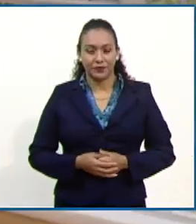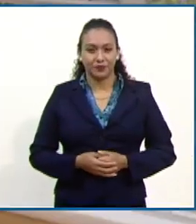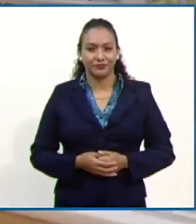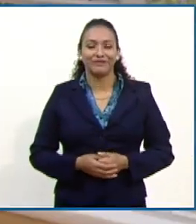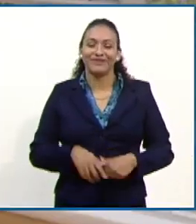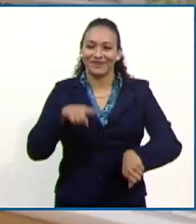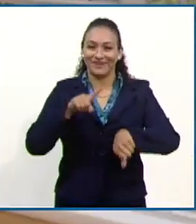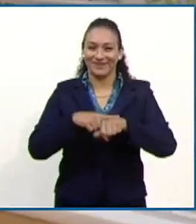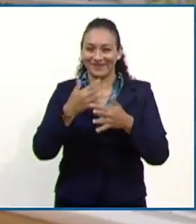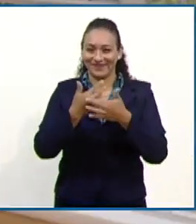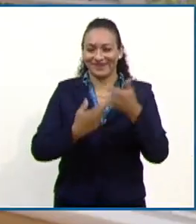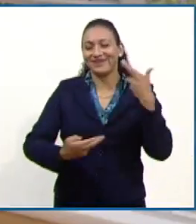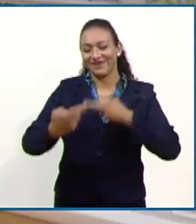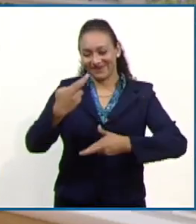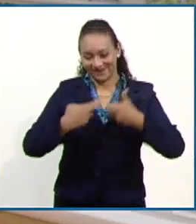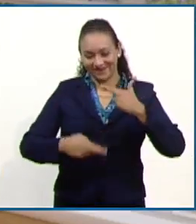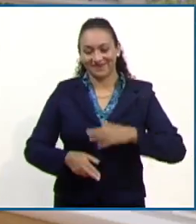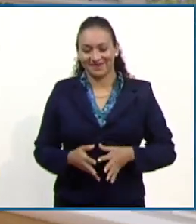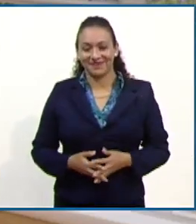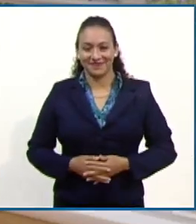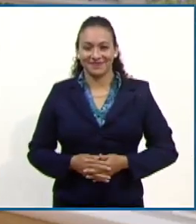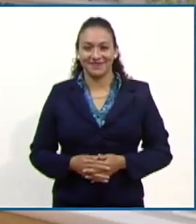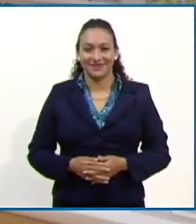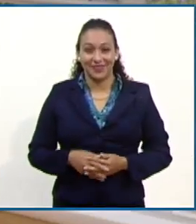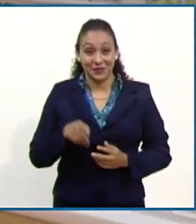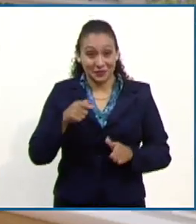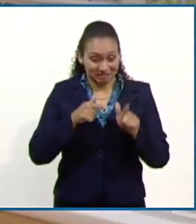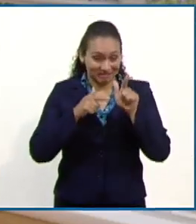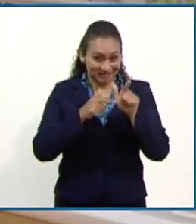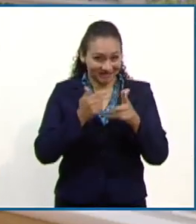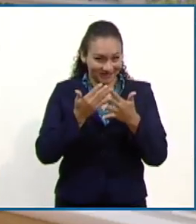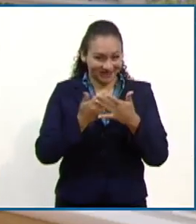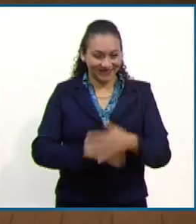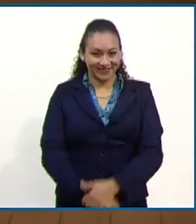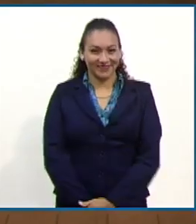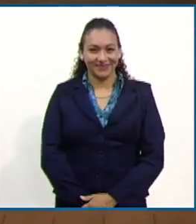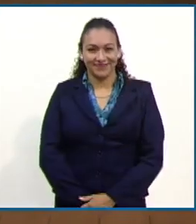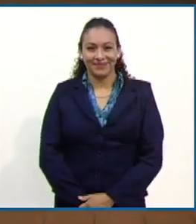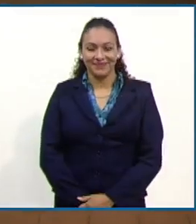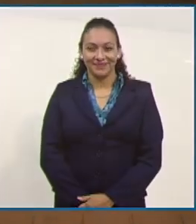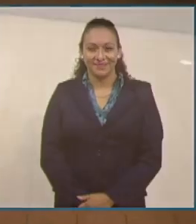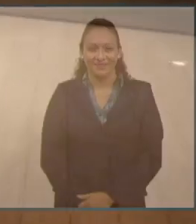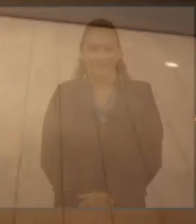Es momento de hacer una pausa, pero regresamos con más noticias. Seguimos en Corte Informativo.